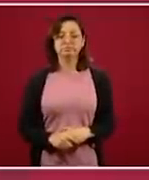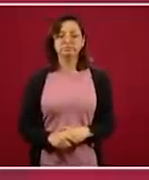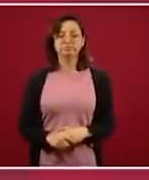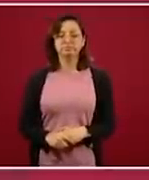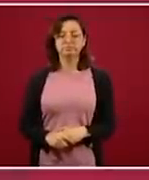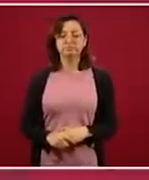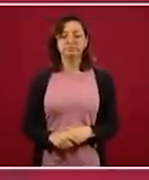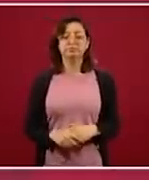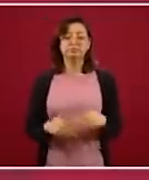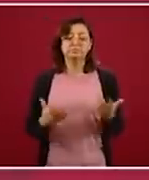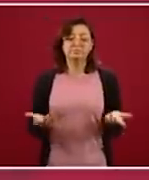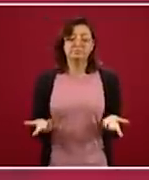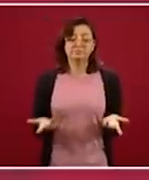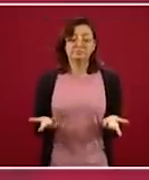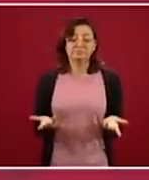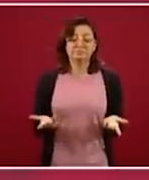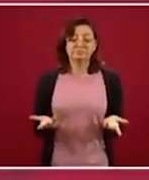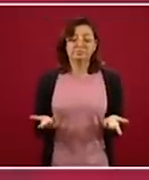Entonces,